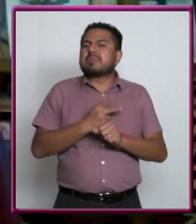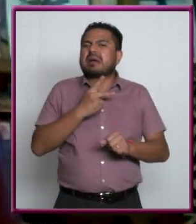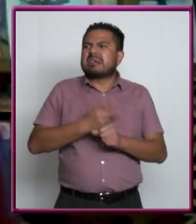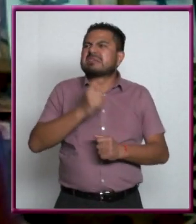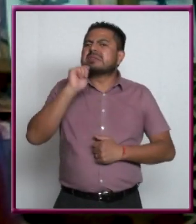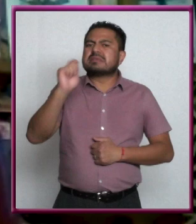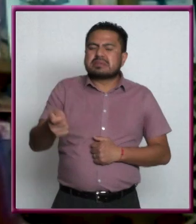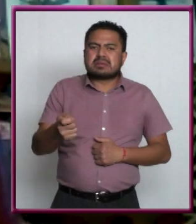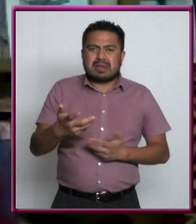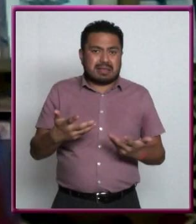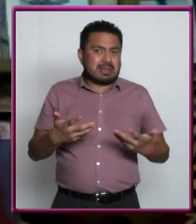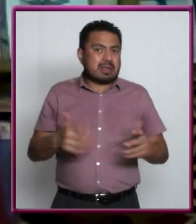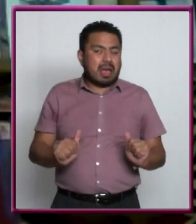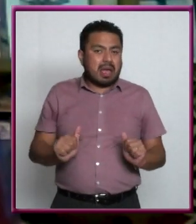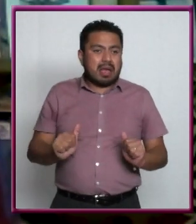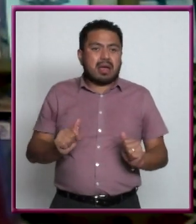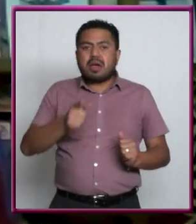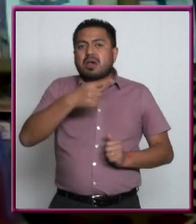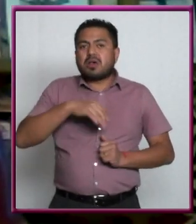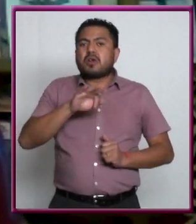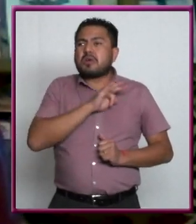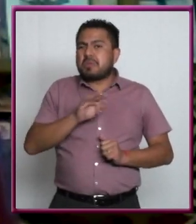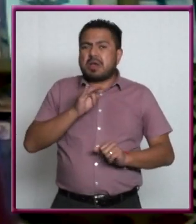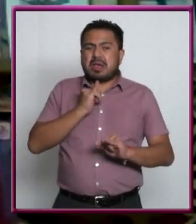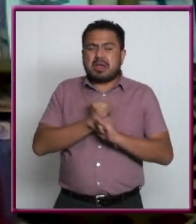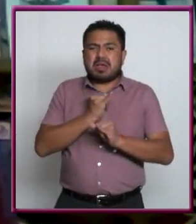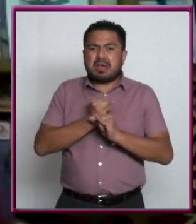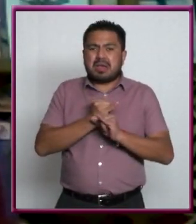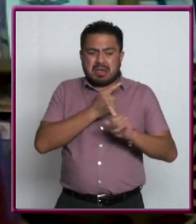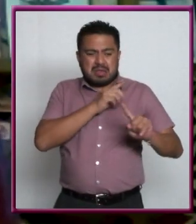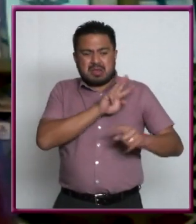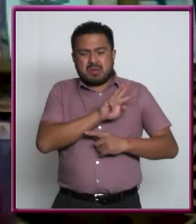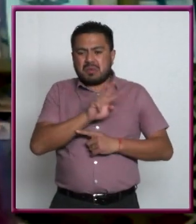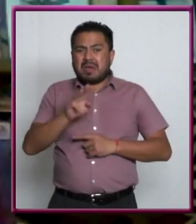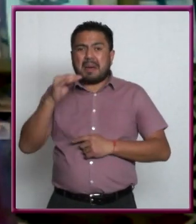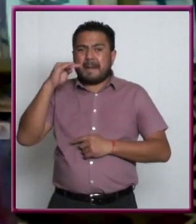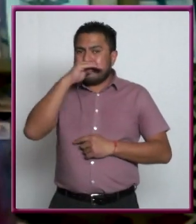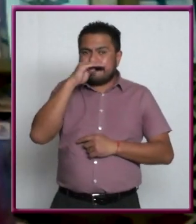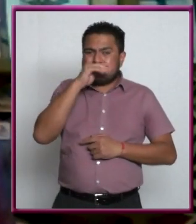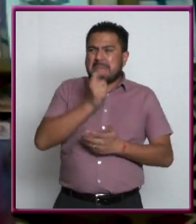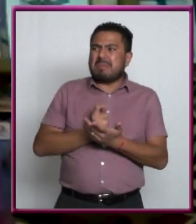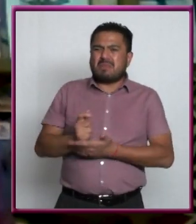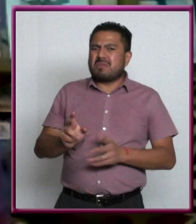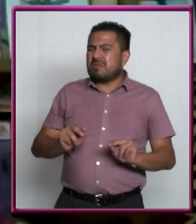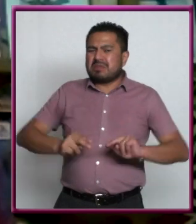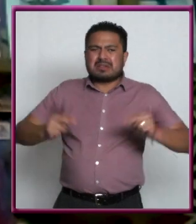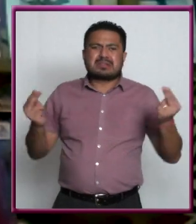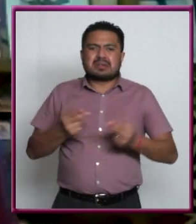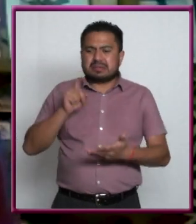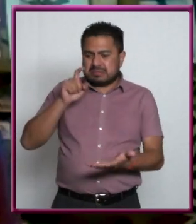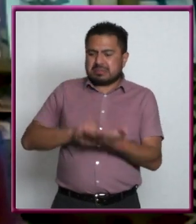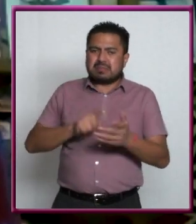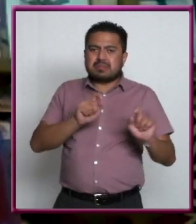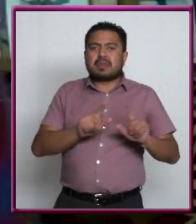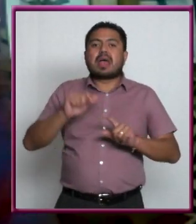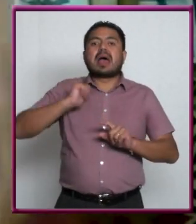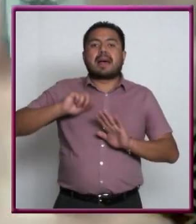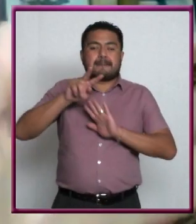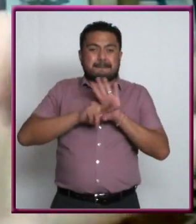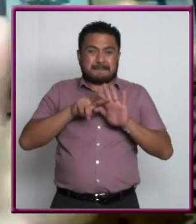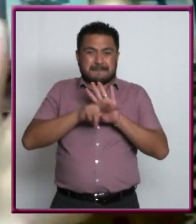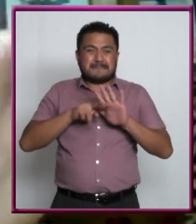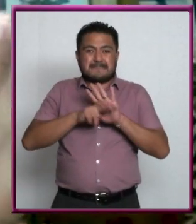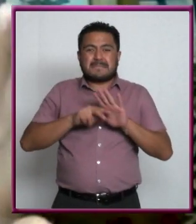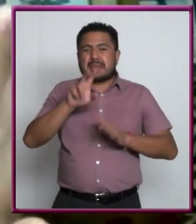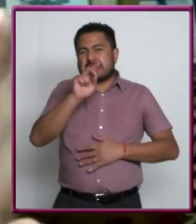lo que ha sucedido es que ya puedes entrar a páginas web gratuitas sin tener que pagar. Los clips, antes